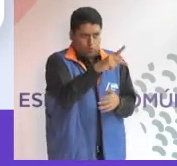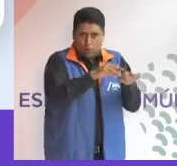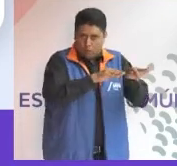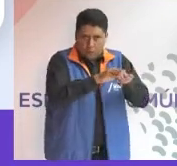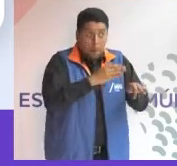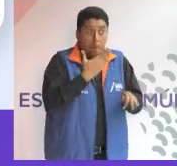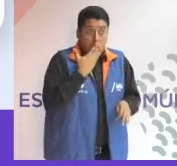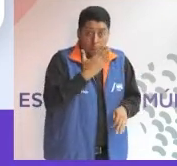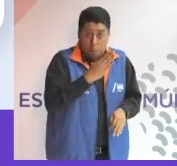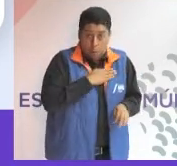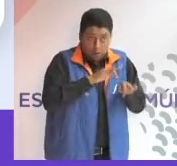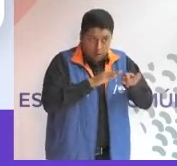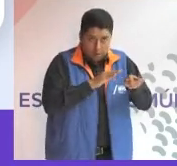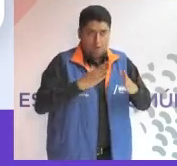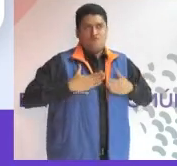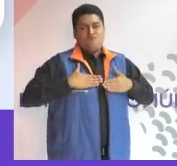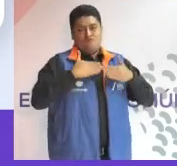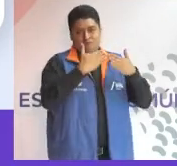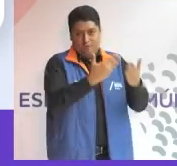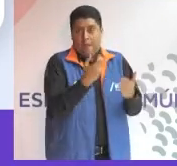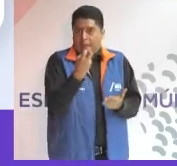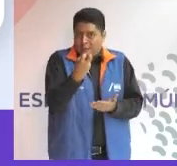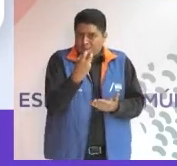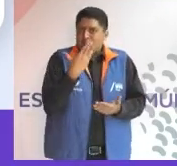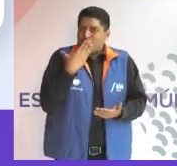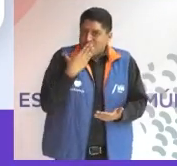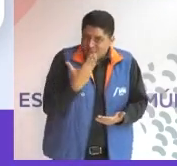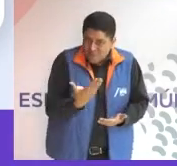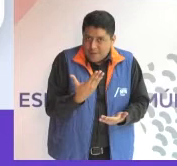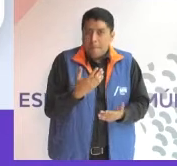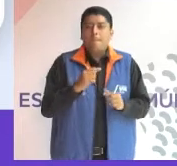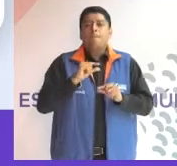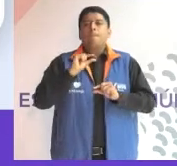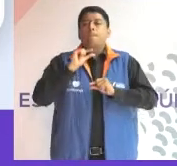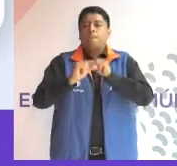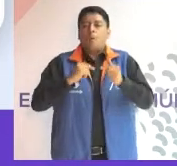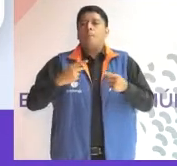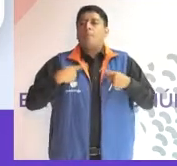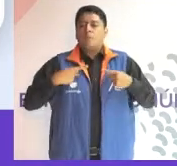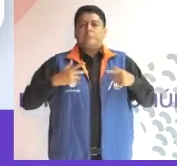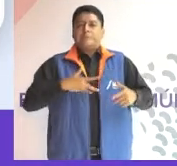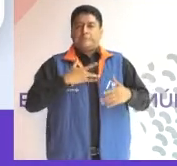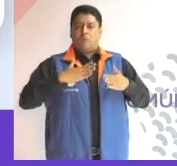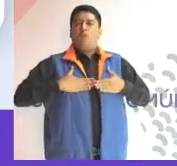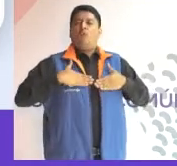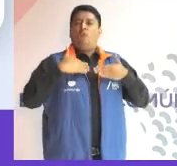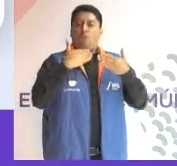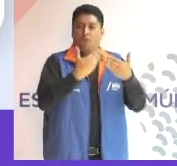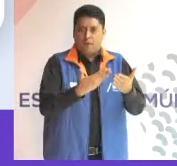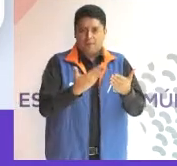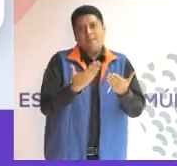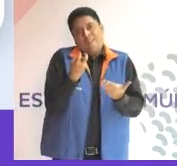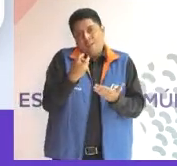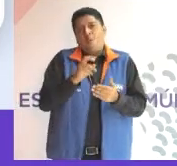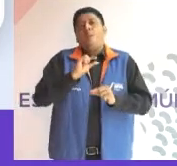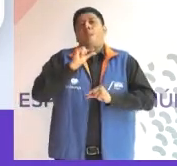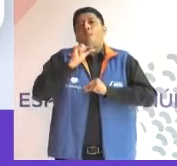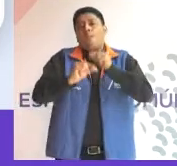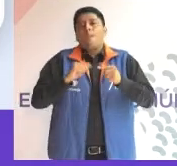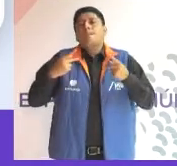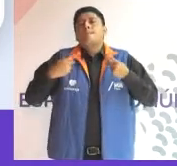civil. Entonces, son todos elementos que pueden generar el círculo virtuoso de la participación